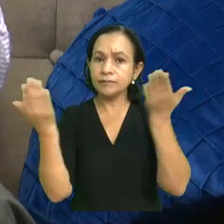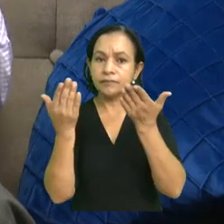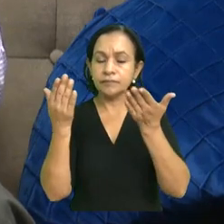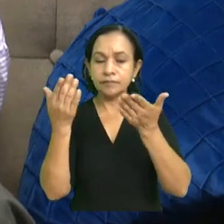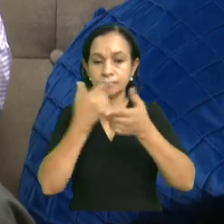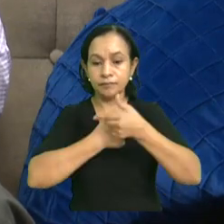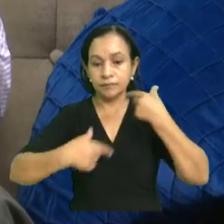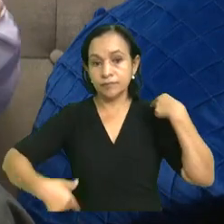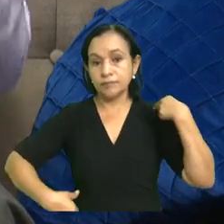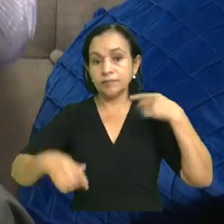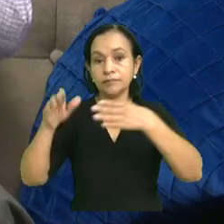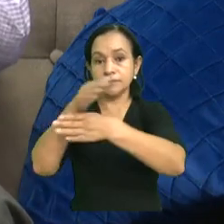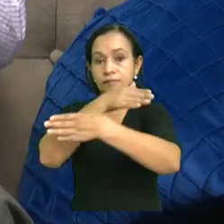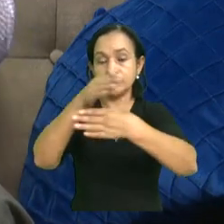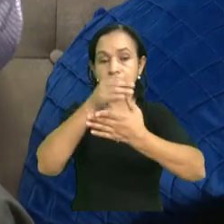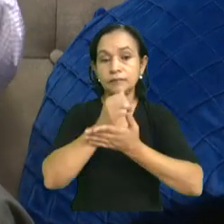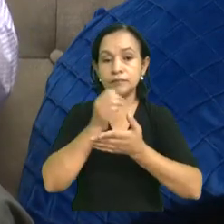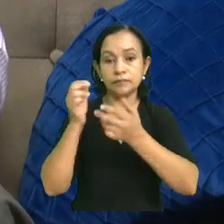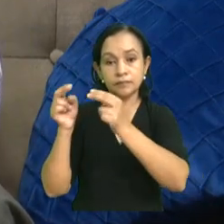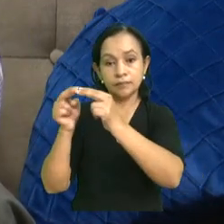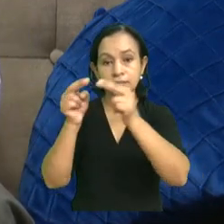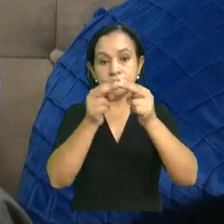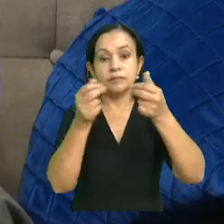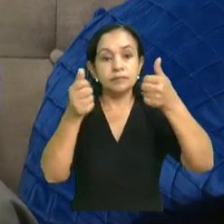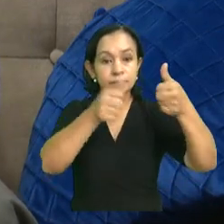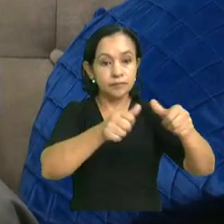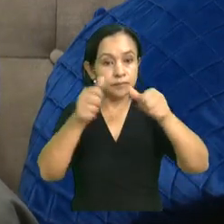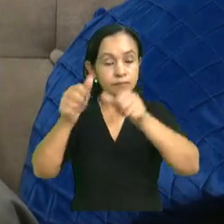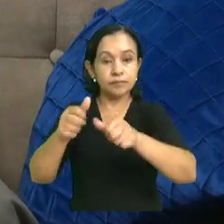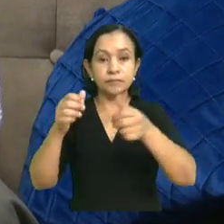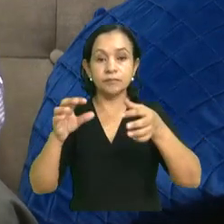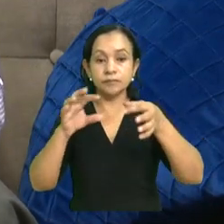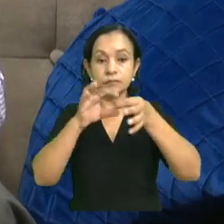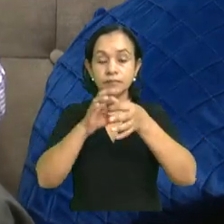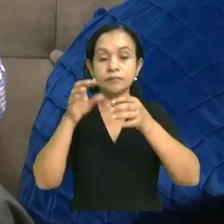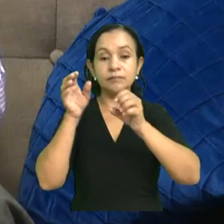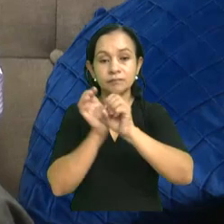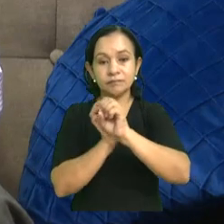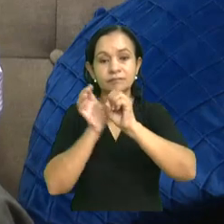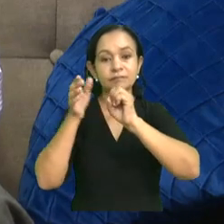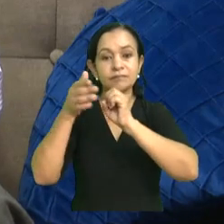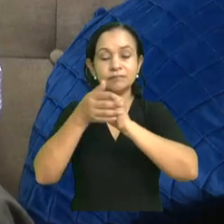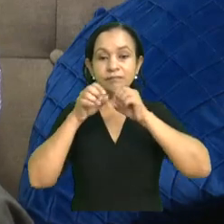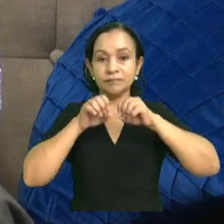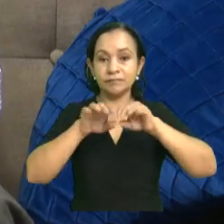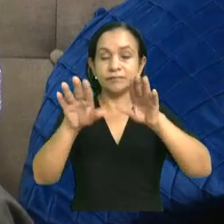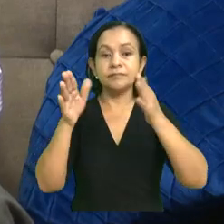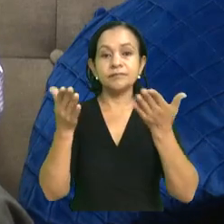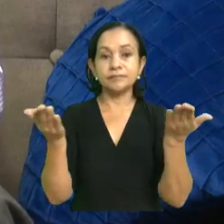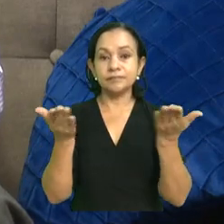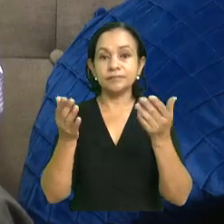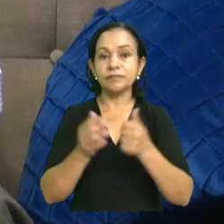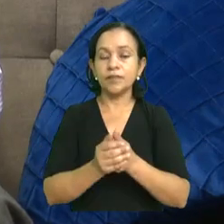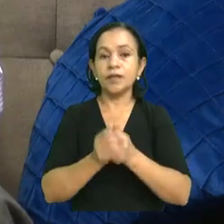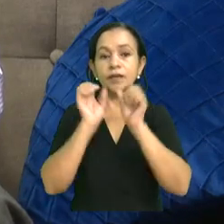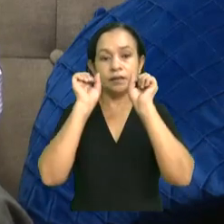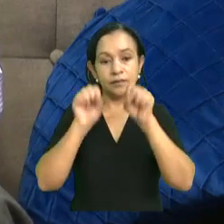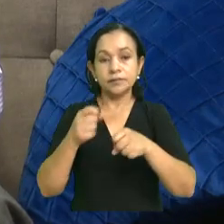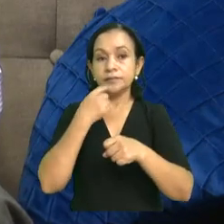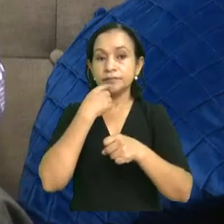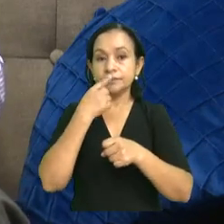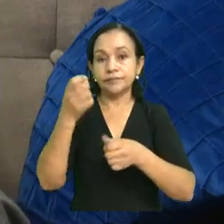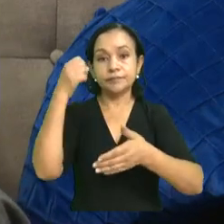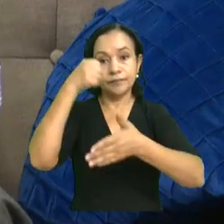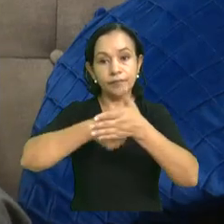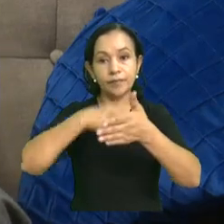se articulan o responden dentro de sus fronteras precisamente a esta pandemia ante el coronavirus. Pues vale mencionar todos los esfuerzos que